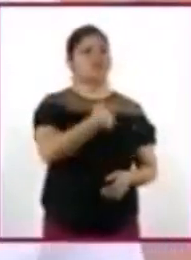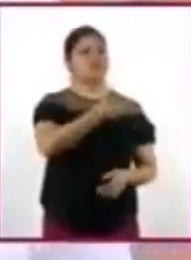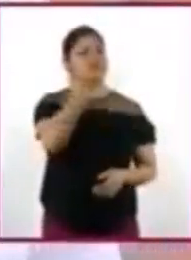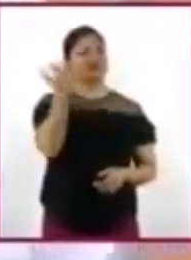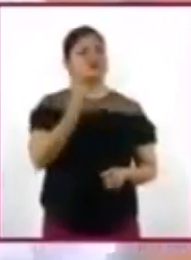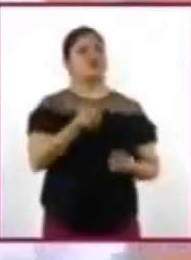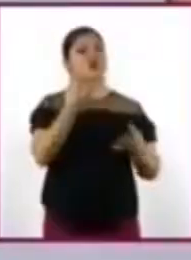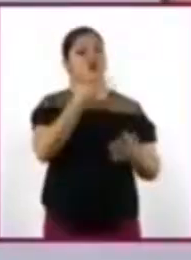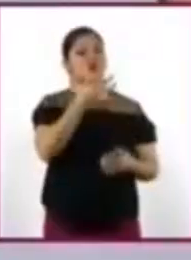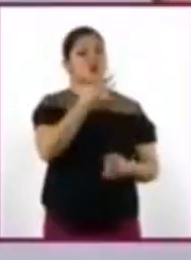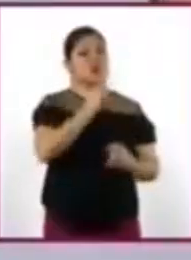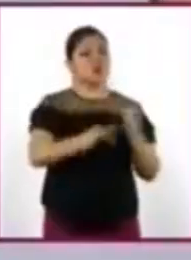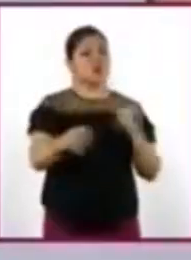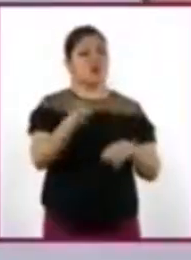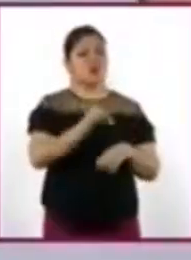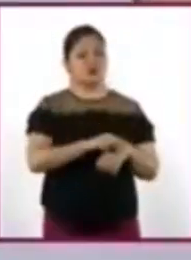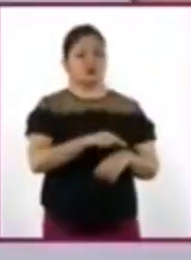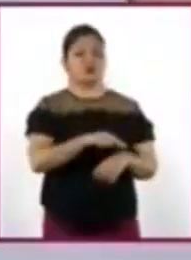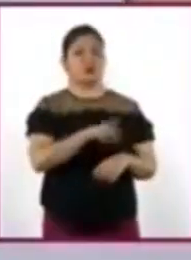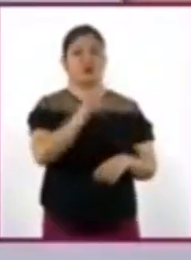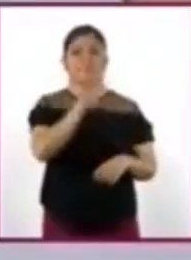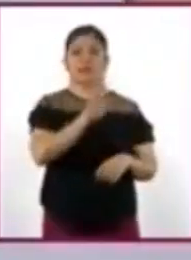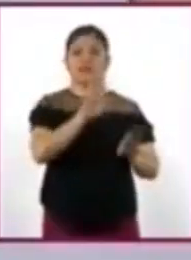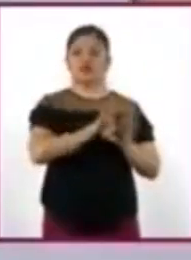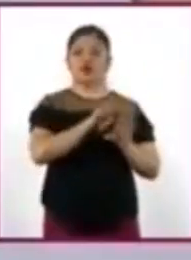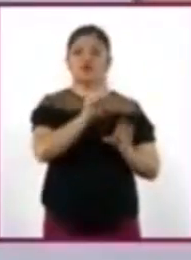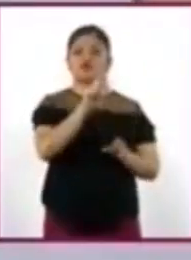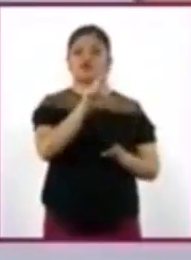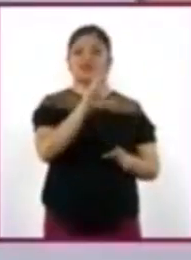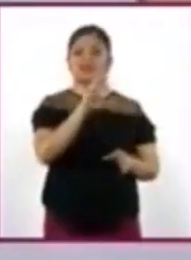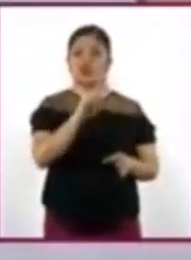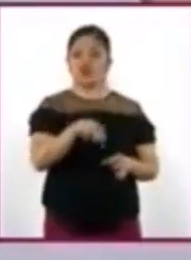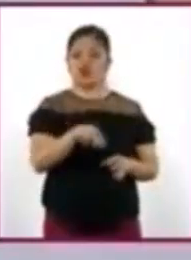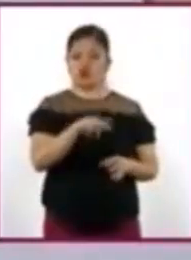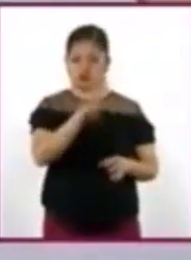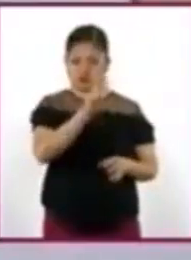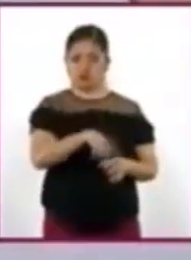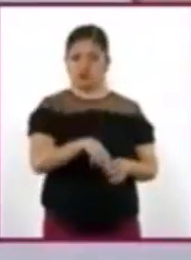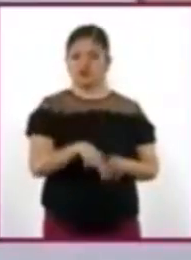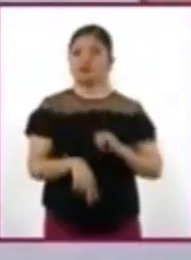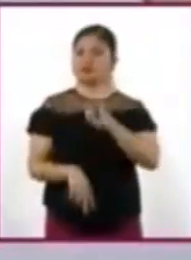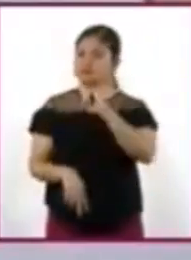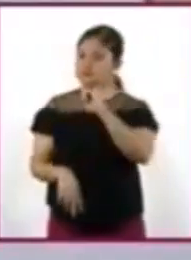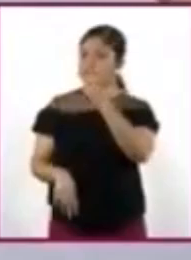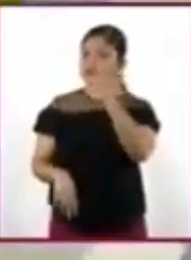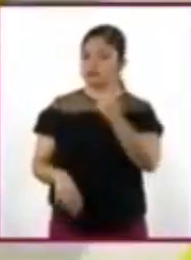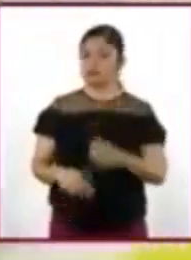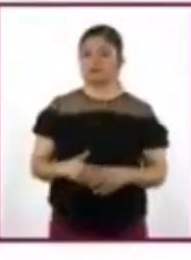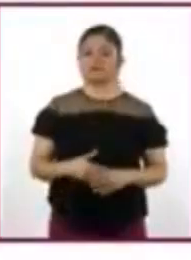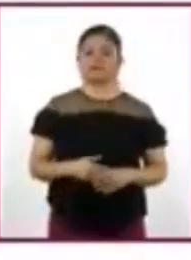correr el último día? Esto parece un problema de sucesiones, ¿verdad, Mateo? Sí.